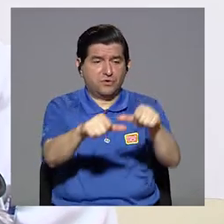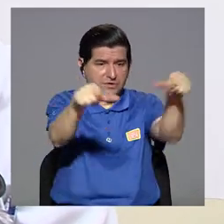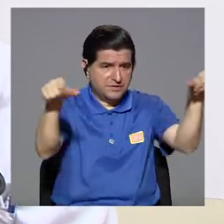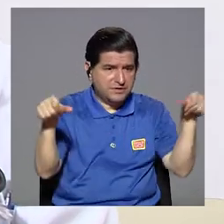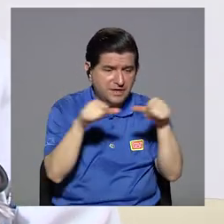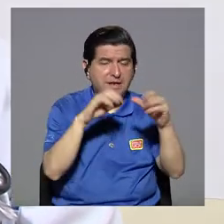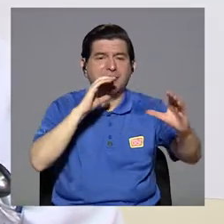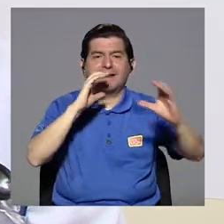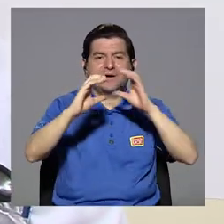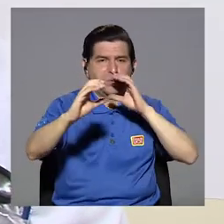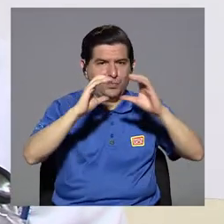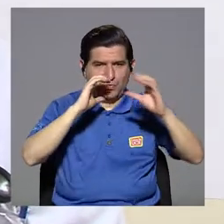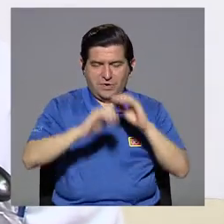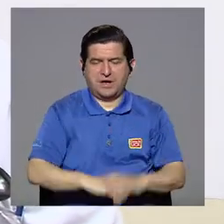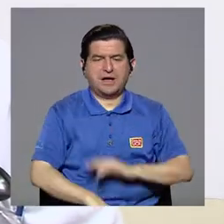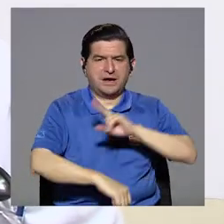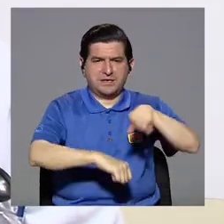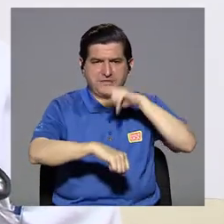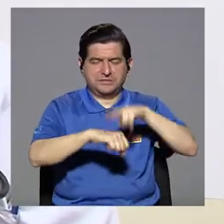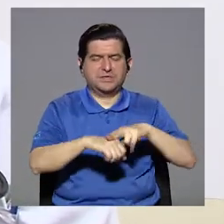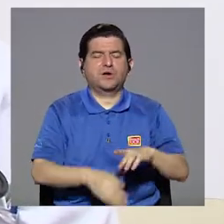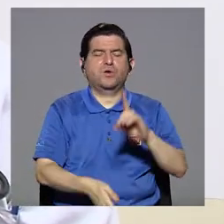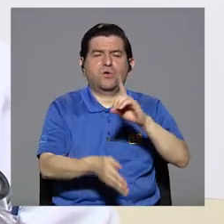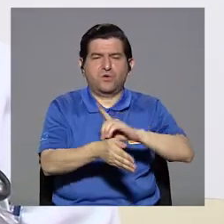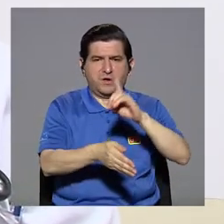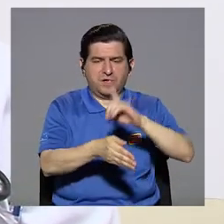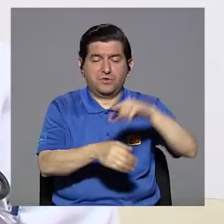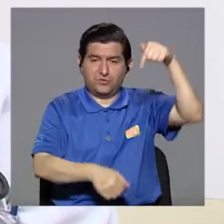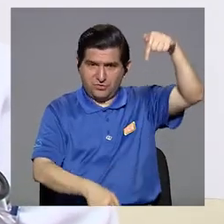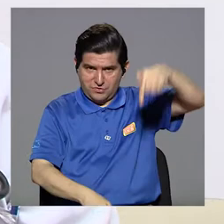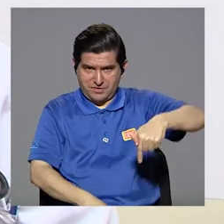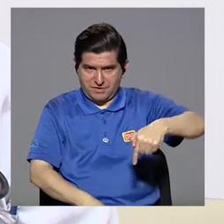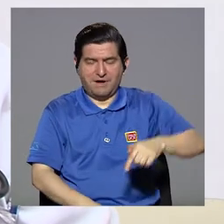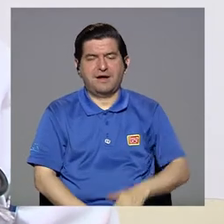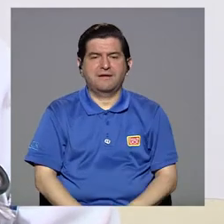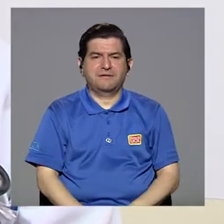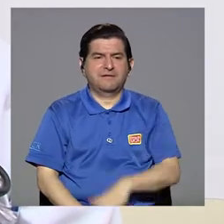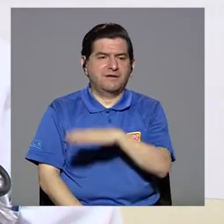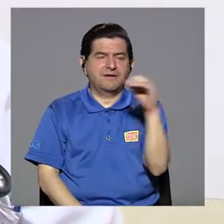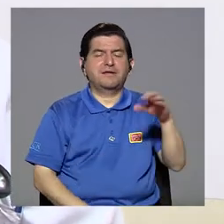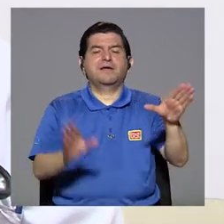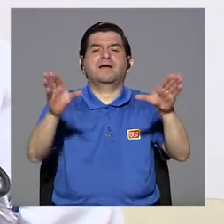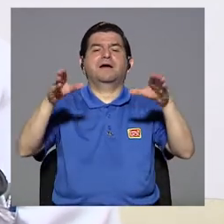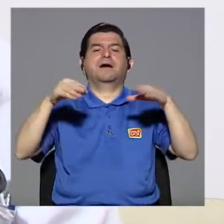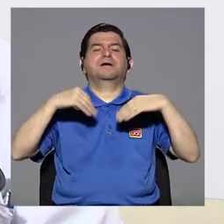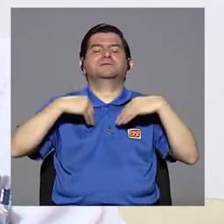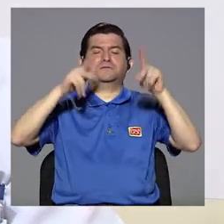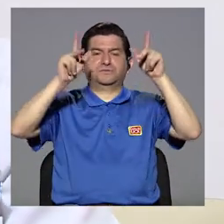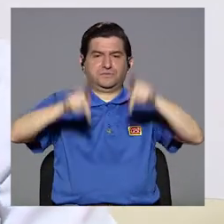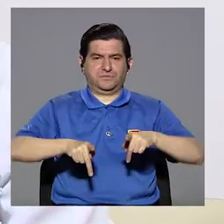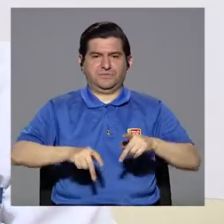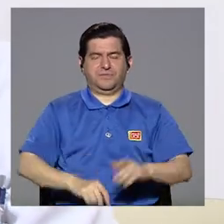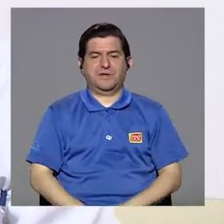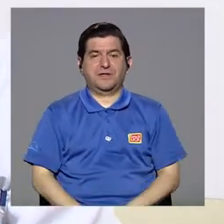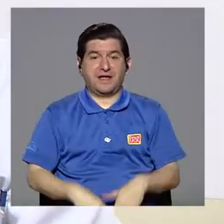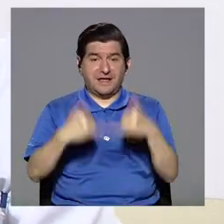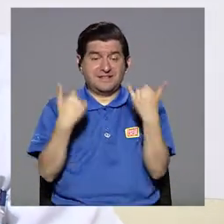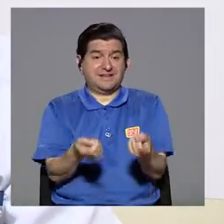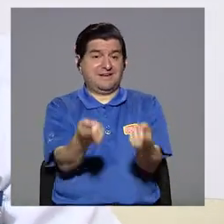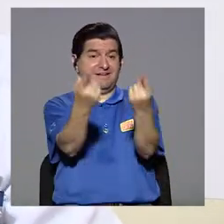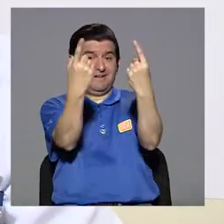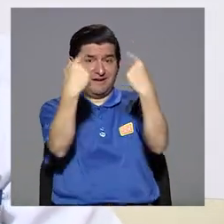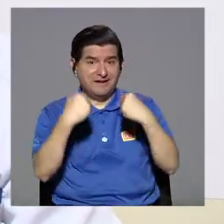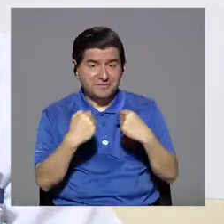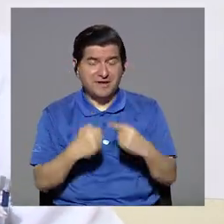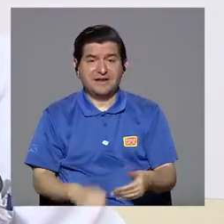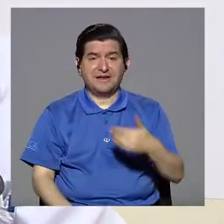cita se comunica normalmente con el médico tratante de aquí y eventualmente asume ese paciente de tal manera que